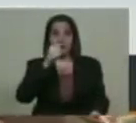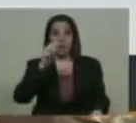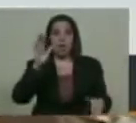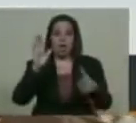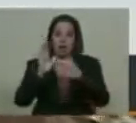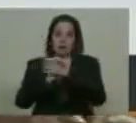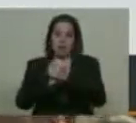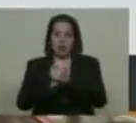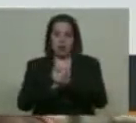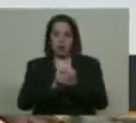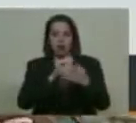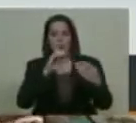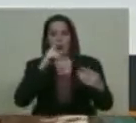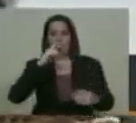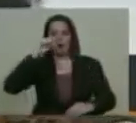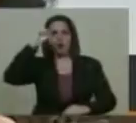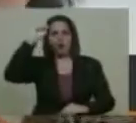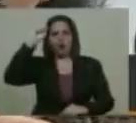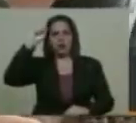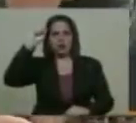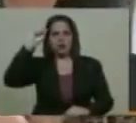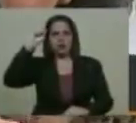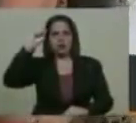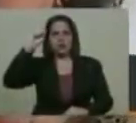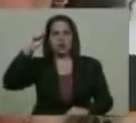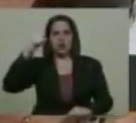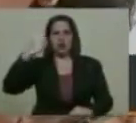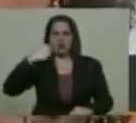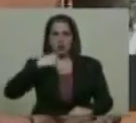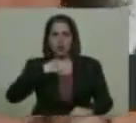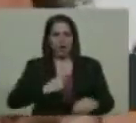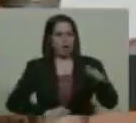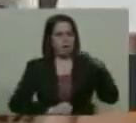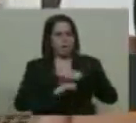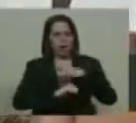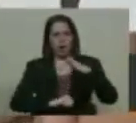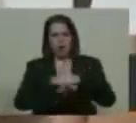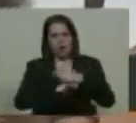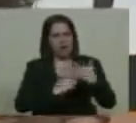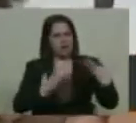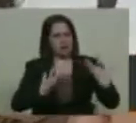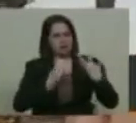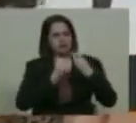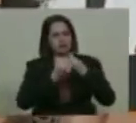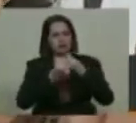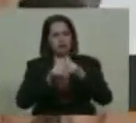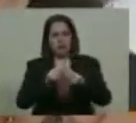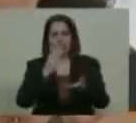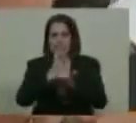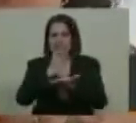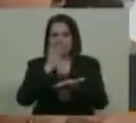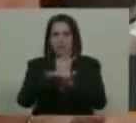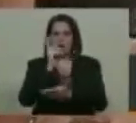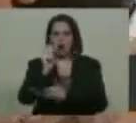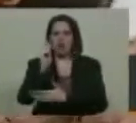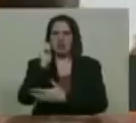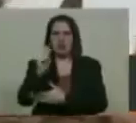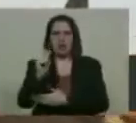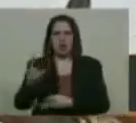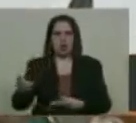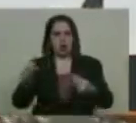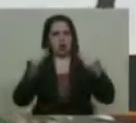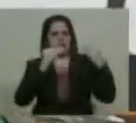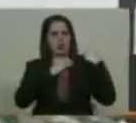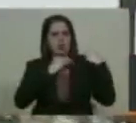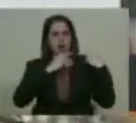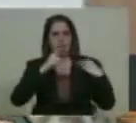camarada Nicolás Maduro, cuente que lo vamos a acompañar con la tarea que le deja